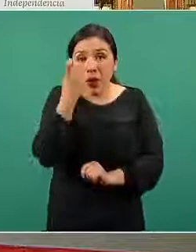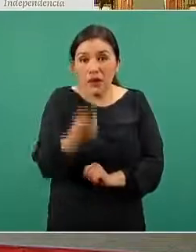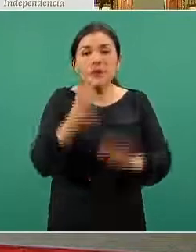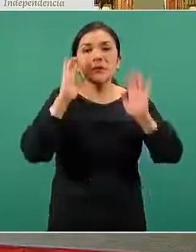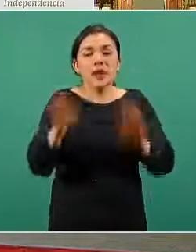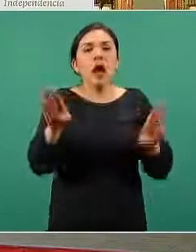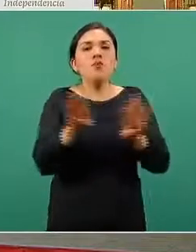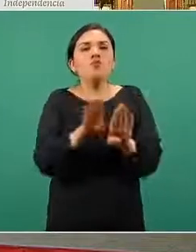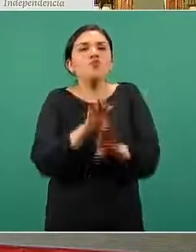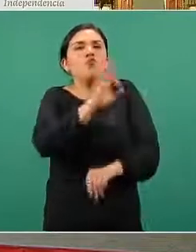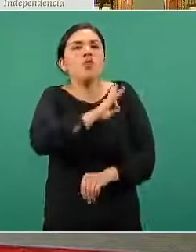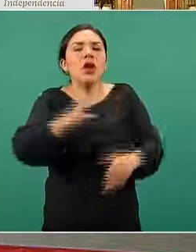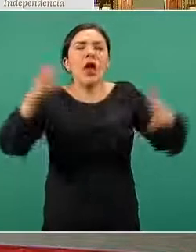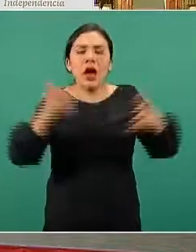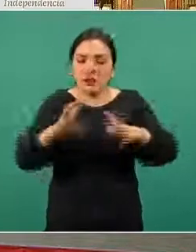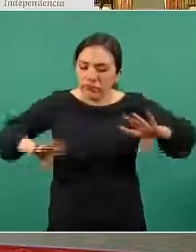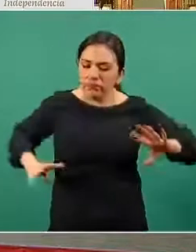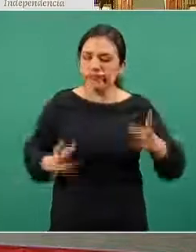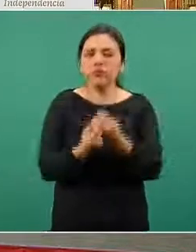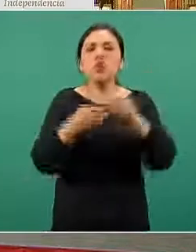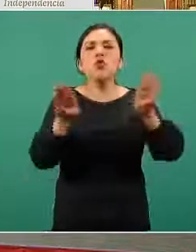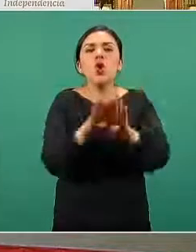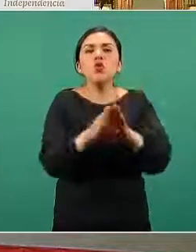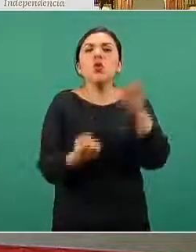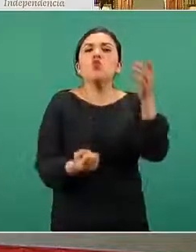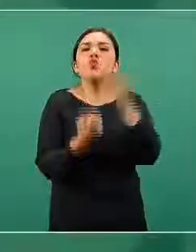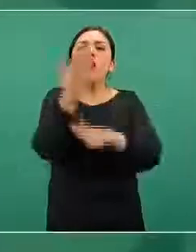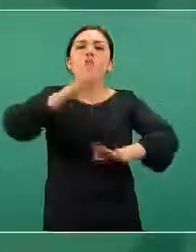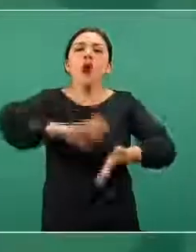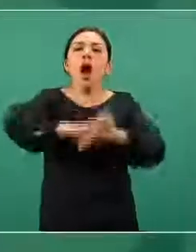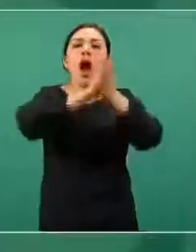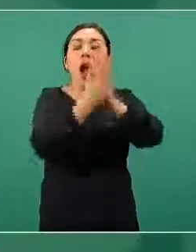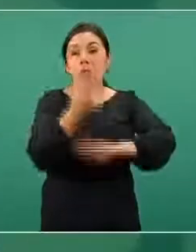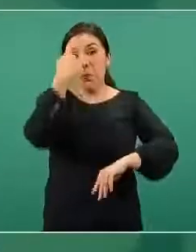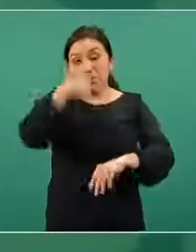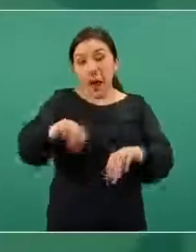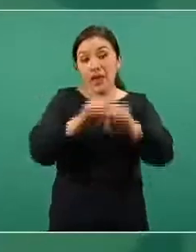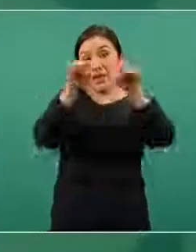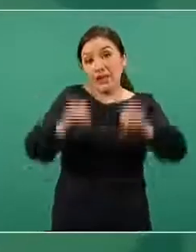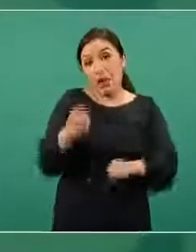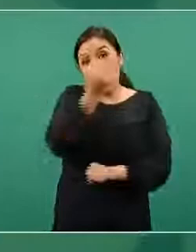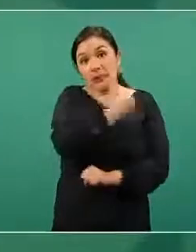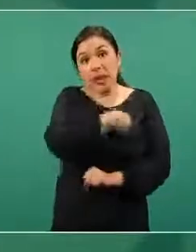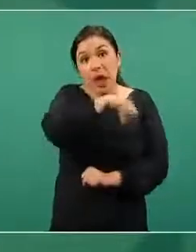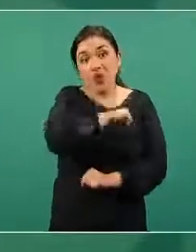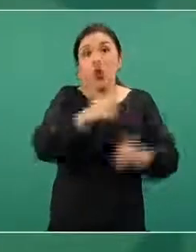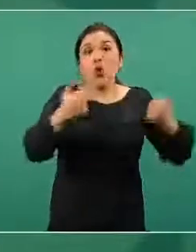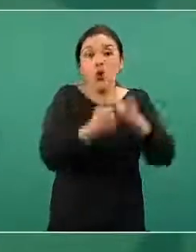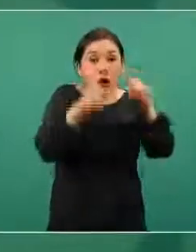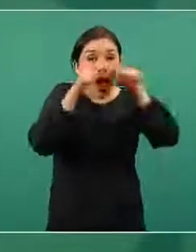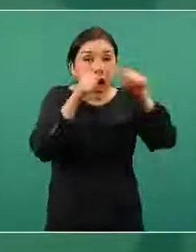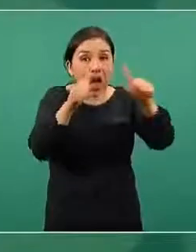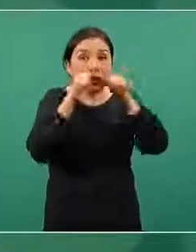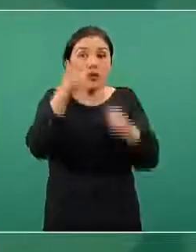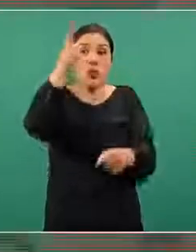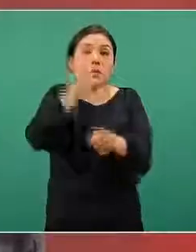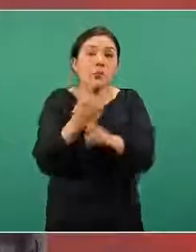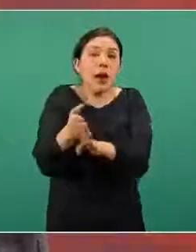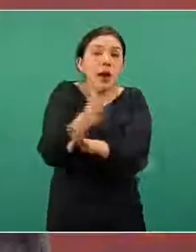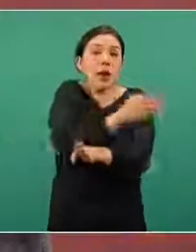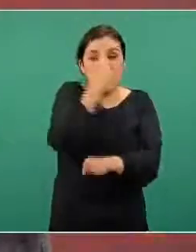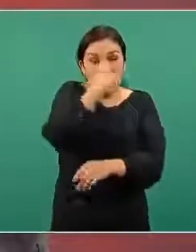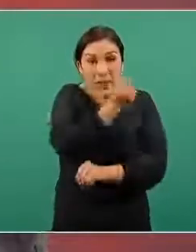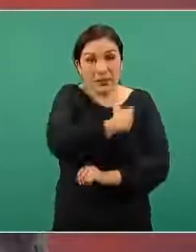pudimos retomar sobre el rumbo de la transformación del Sistema Nacional de Salud con el enfoque de atención primaria de la